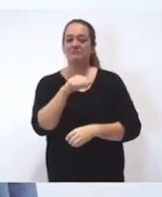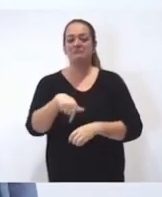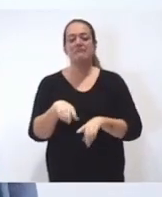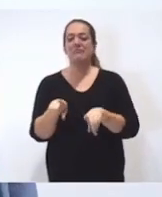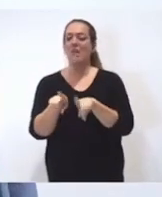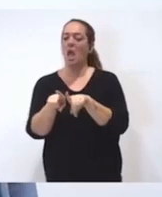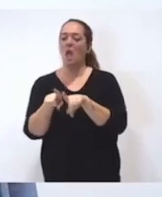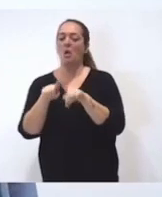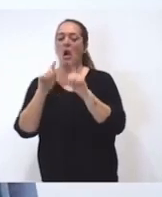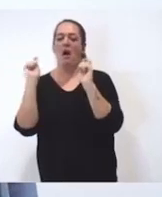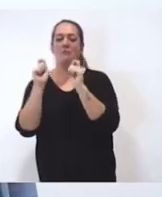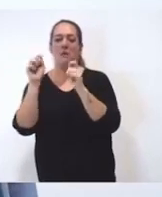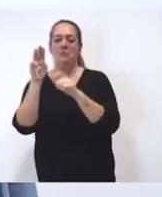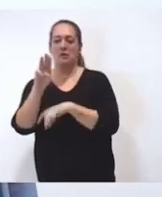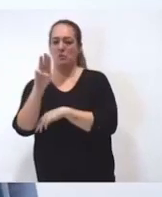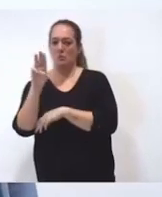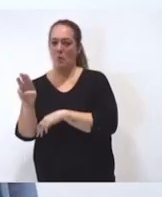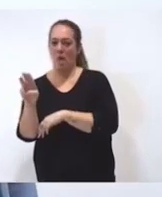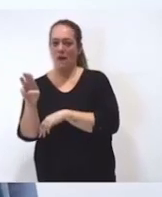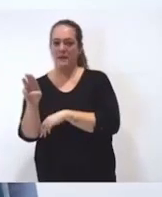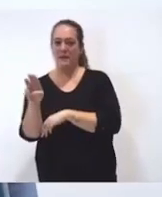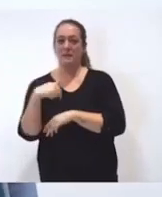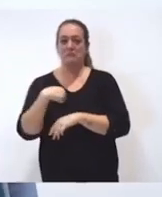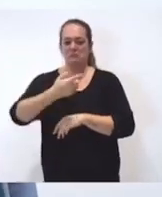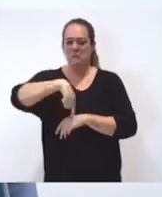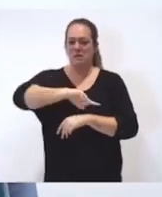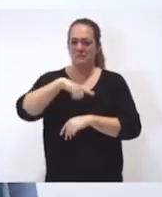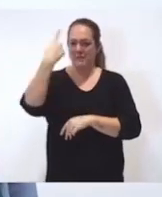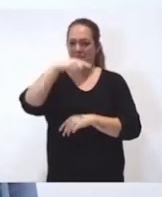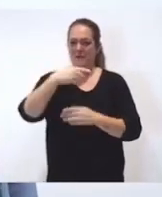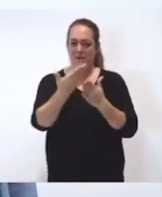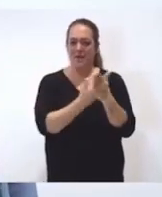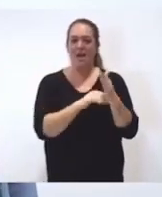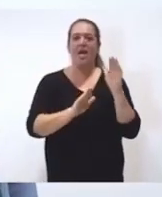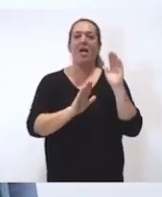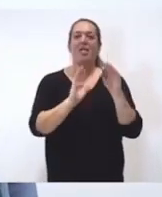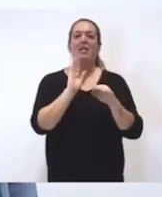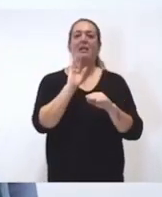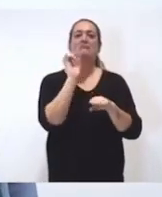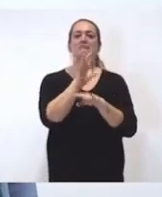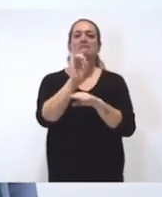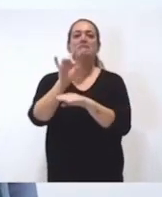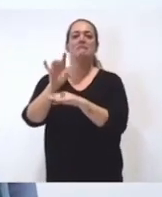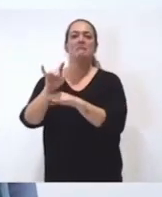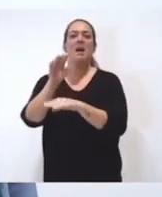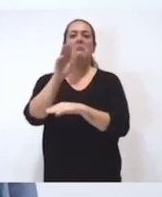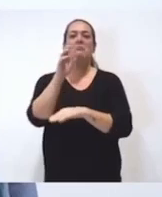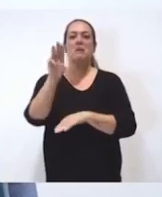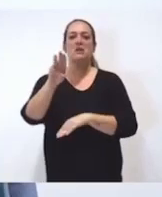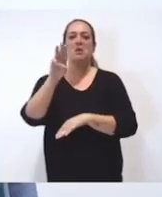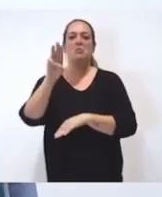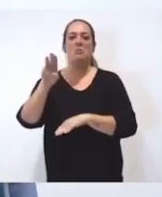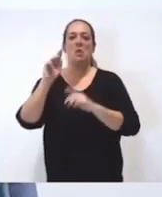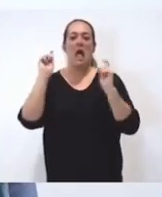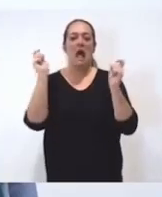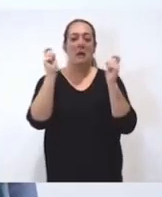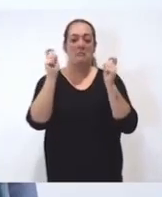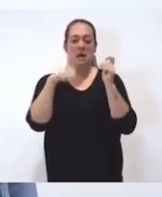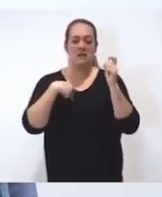diseño de la propaganda del Partido Popular. A nadie se le escapa que los panfletos que busonea el Partido Popular se llenan con campañas y planes de la